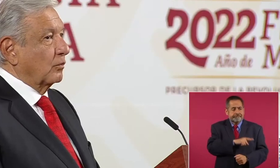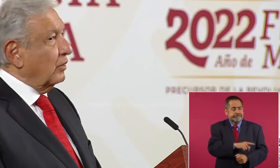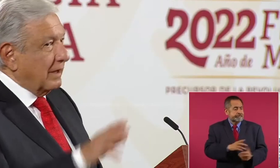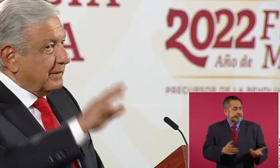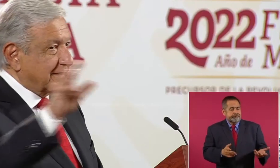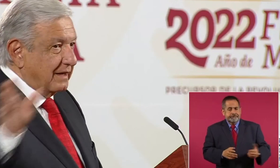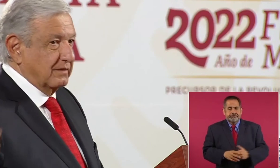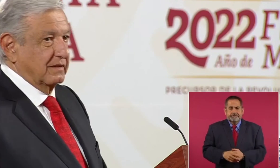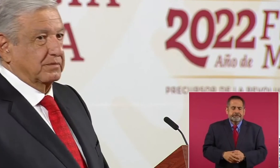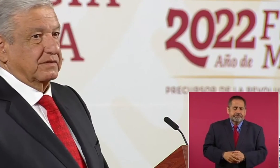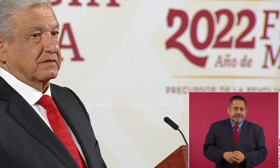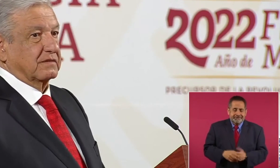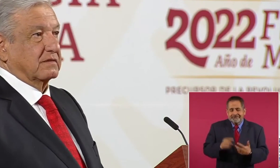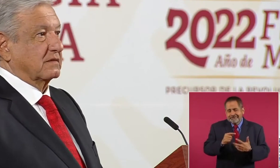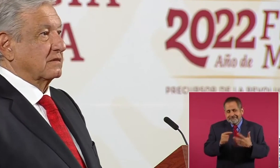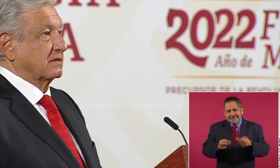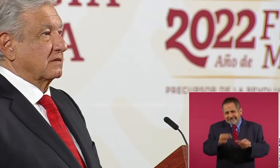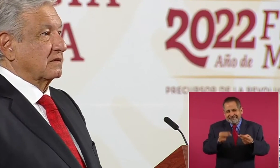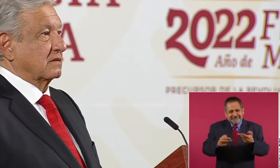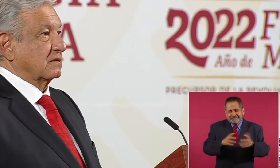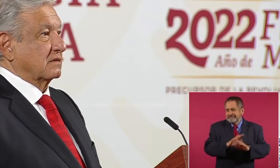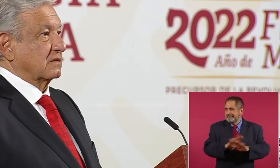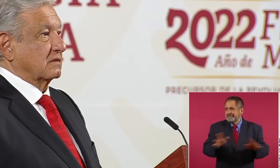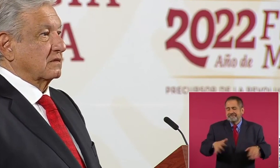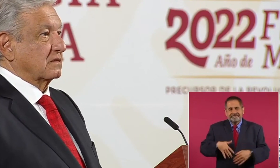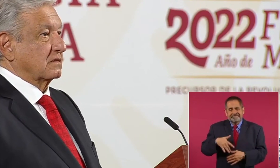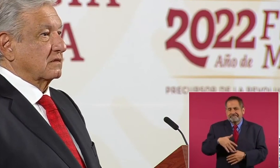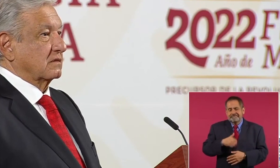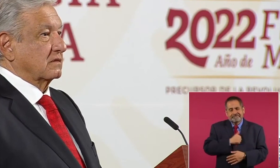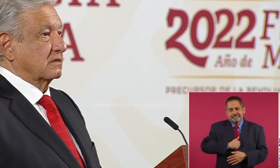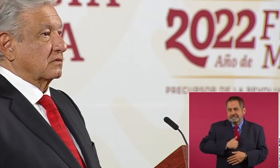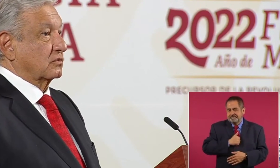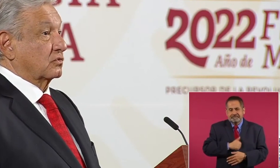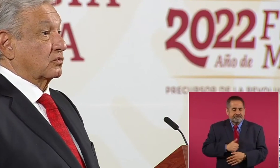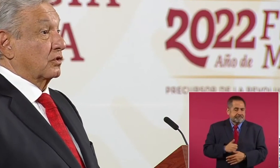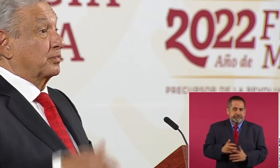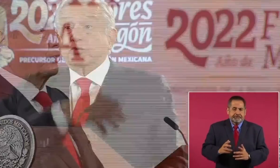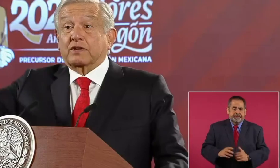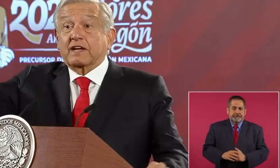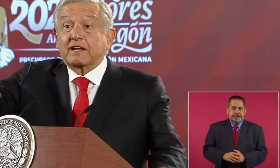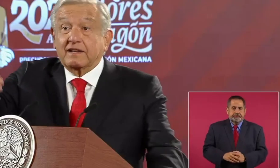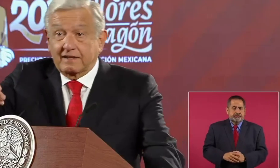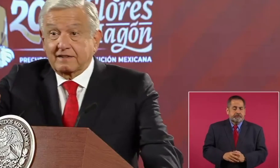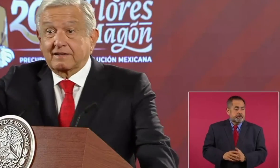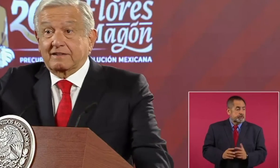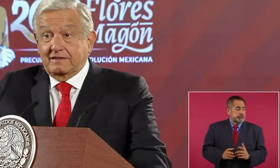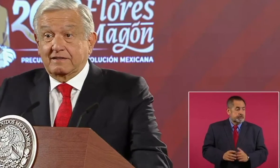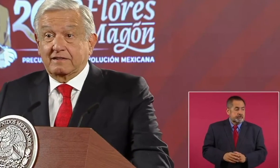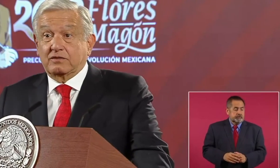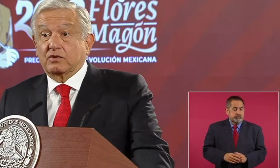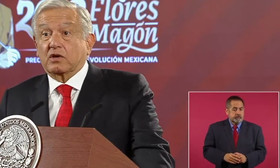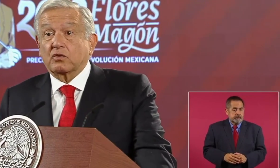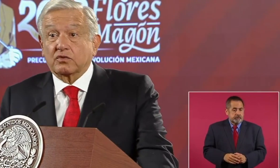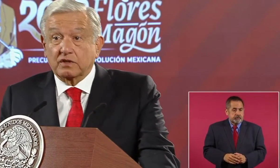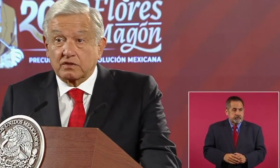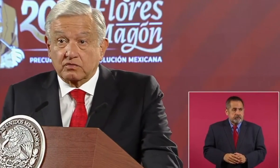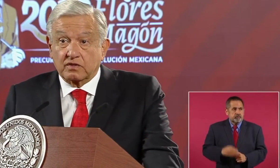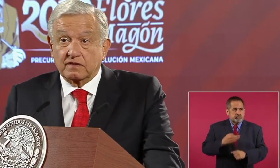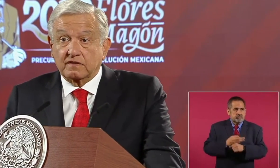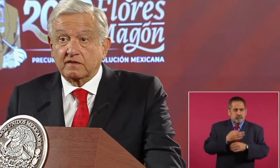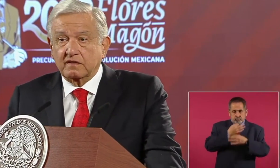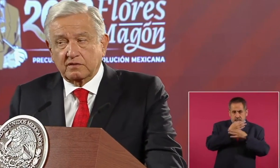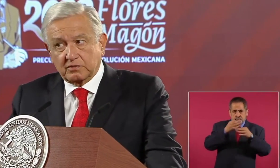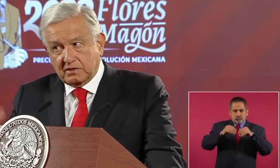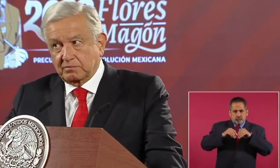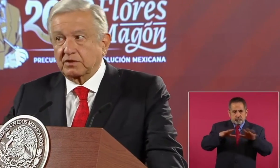para todo el público. Entonces no es tan complicado, porque eso nos facilita, que es un vocabulario